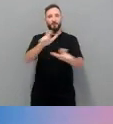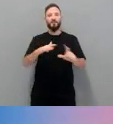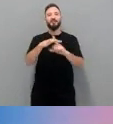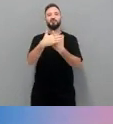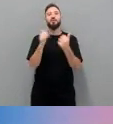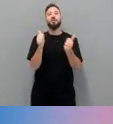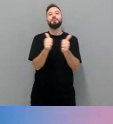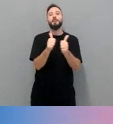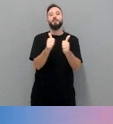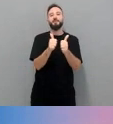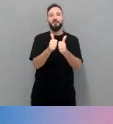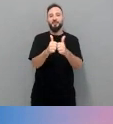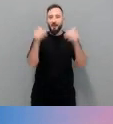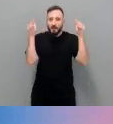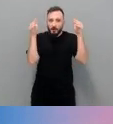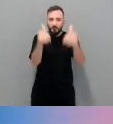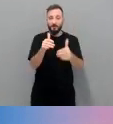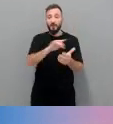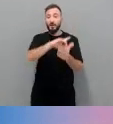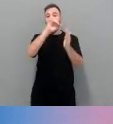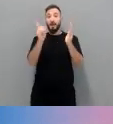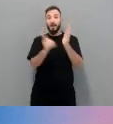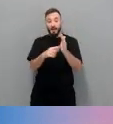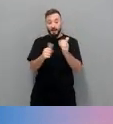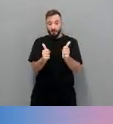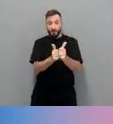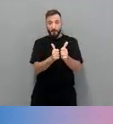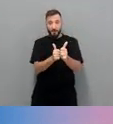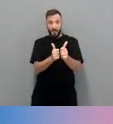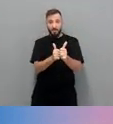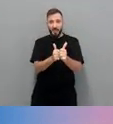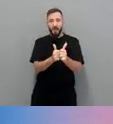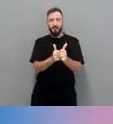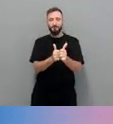Es decir, la ley de dependencia